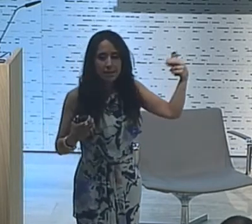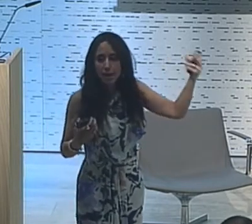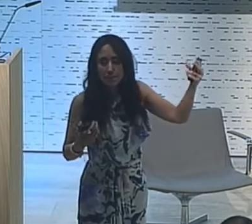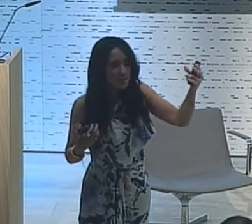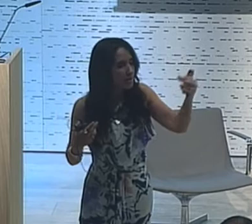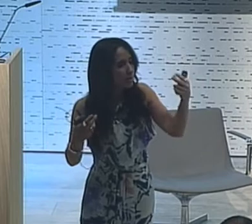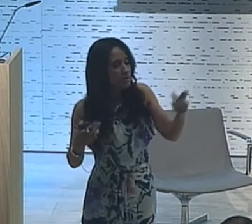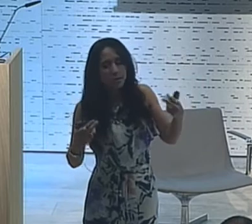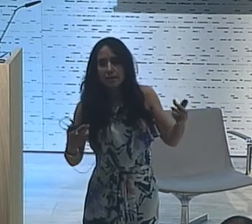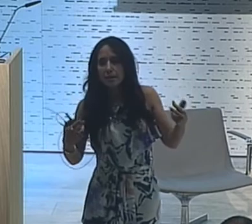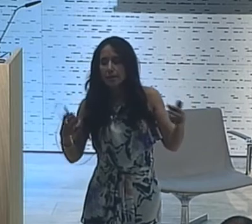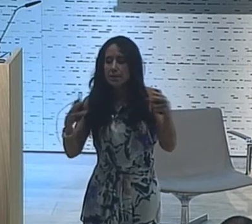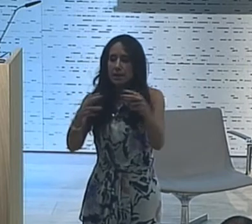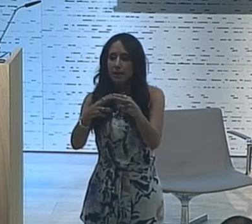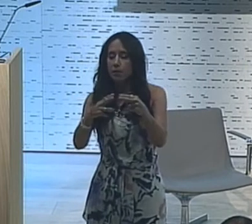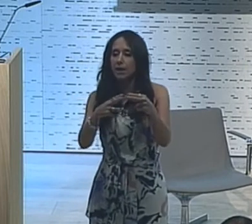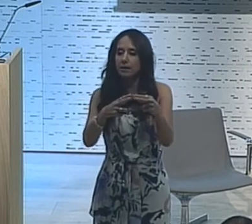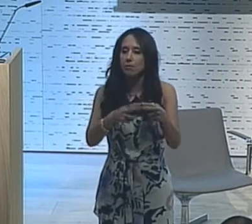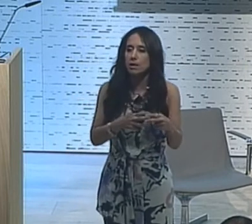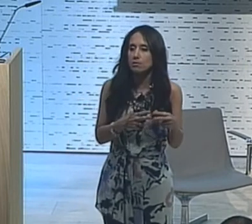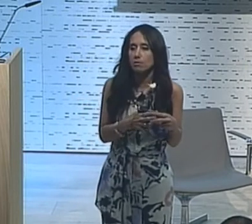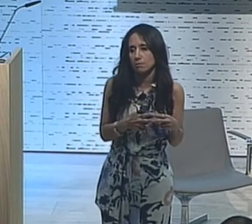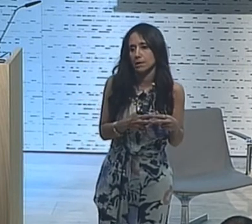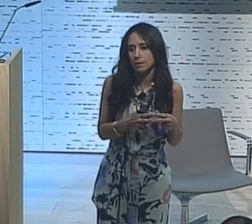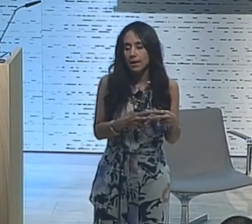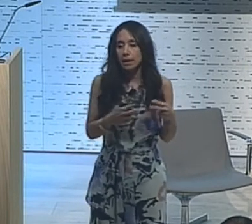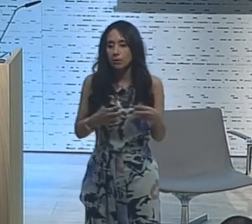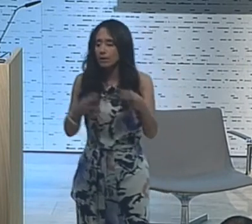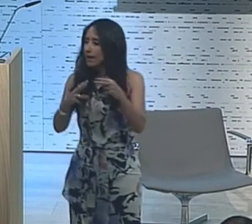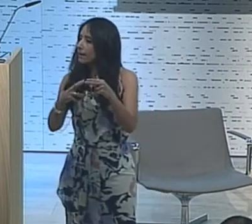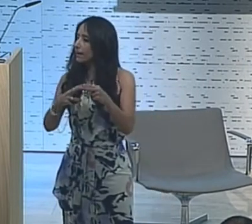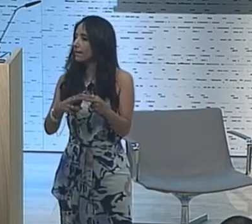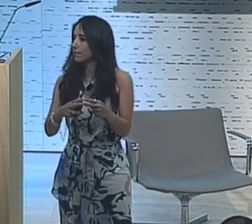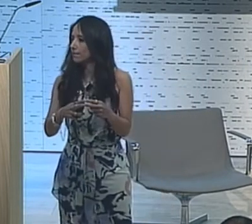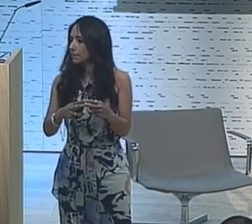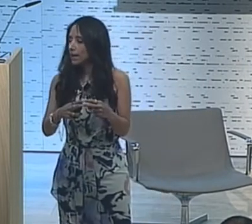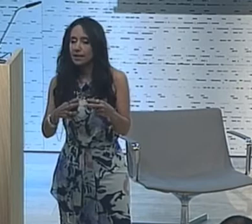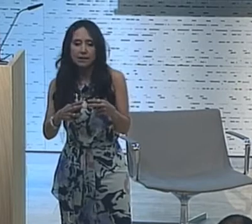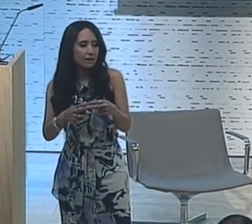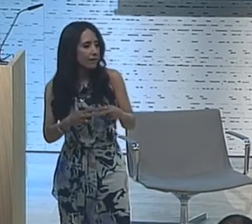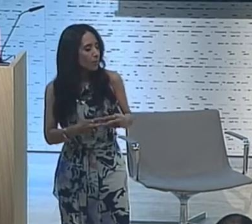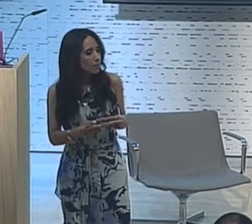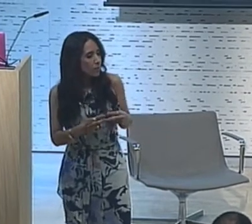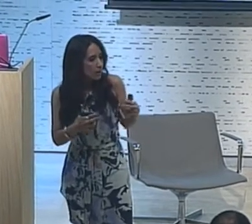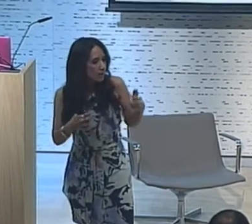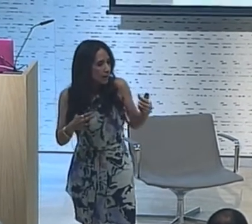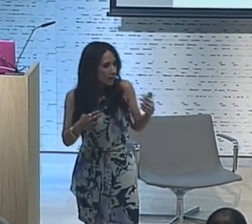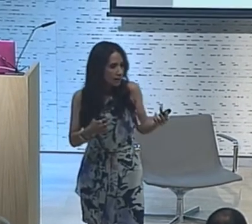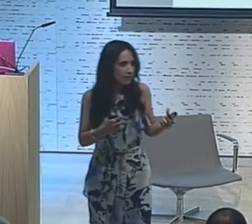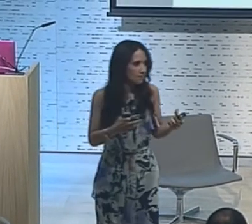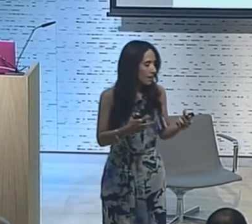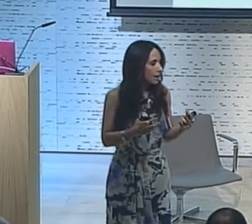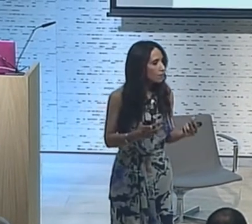y hacen sinapsis, y entonces esas sinapsis se conectan unas con otras. Y entonces se hacen redes, y se hacen redes como si fueran